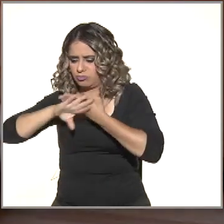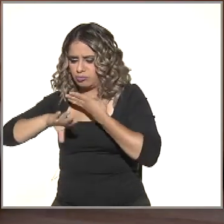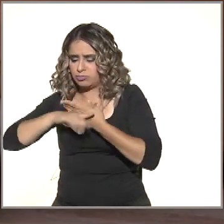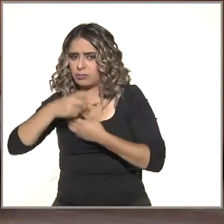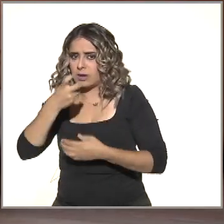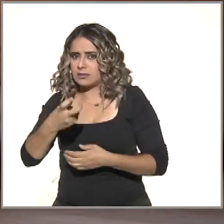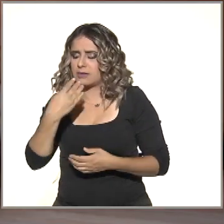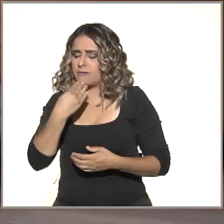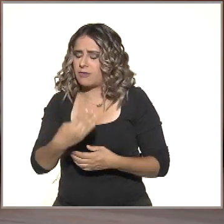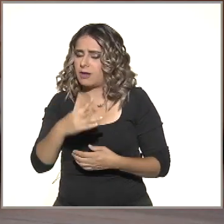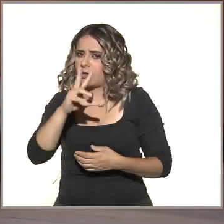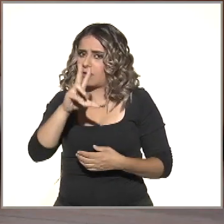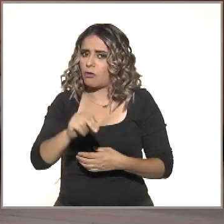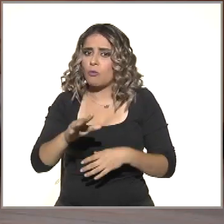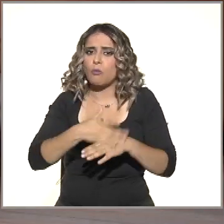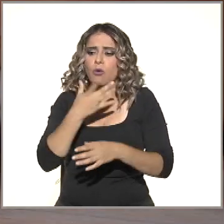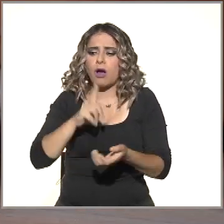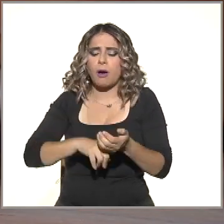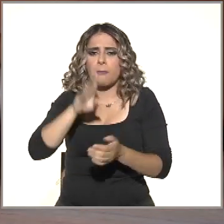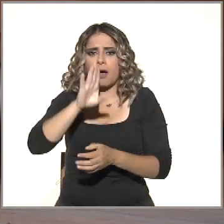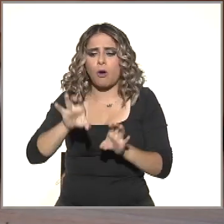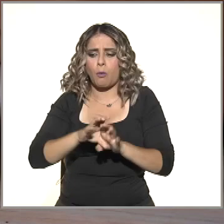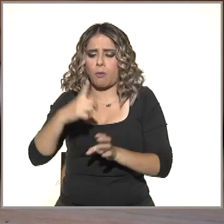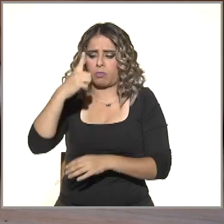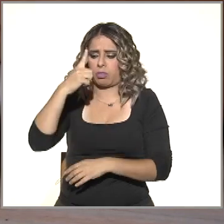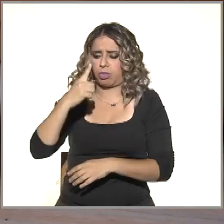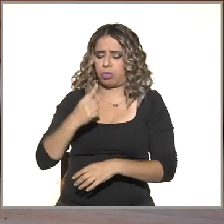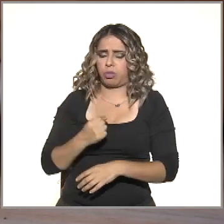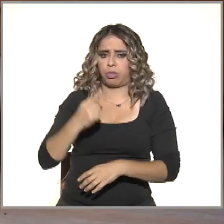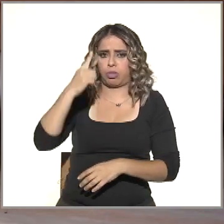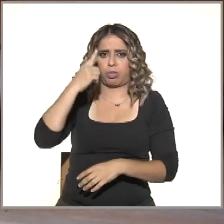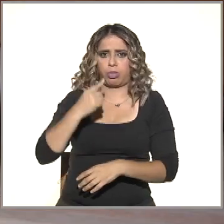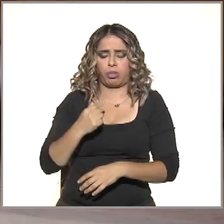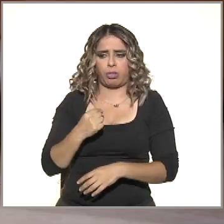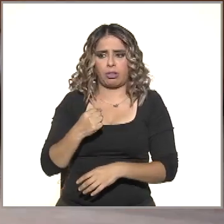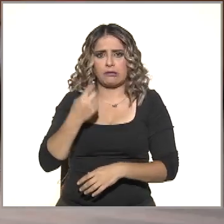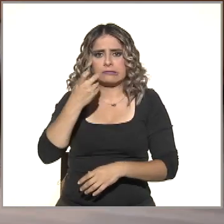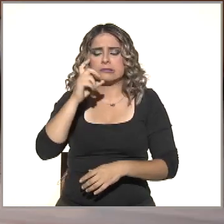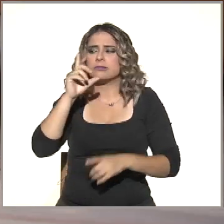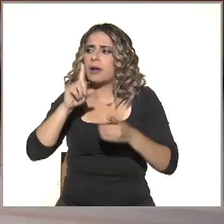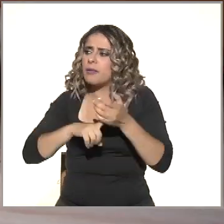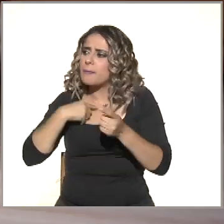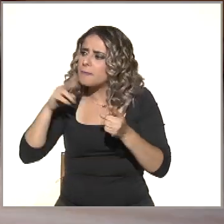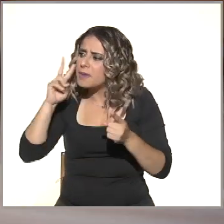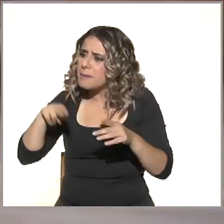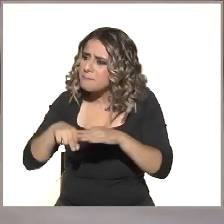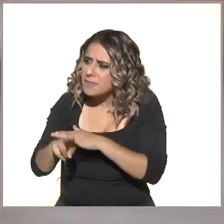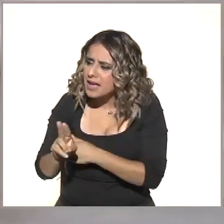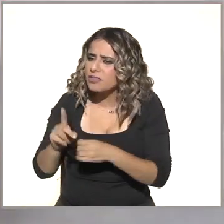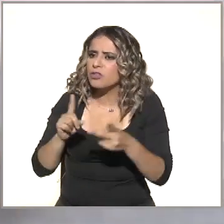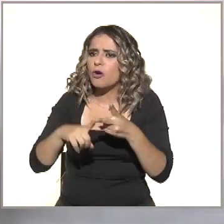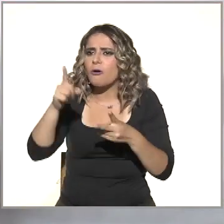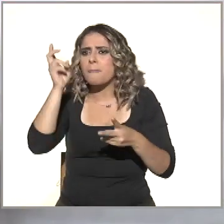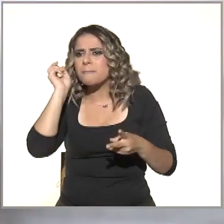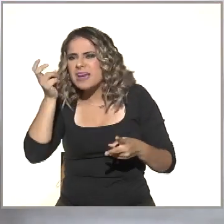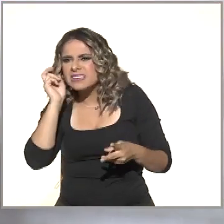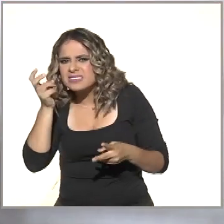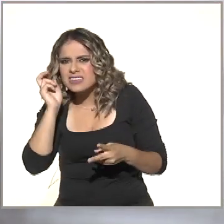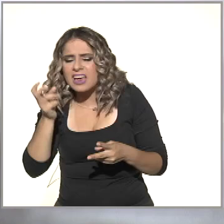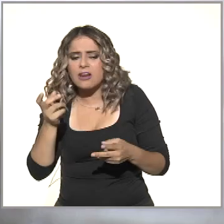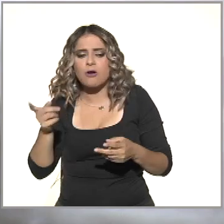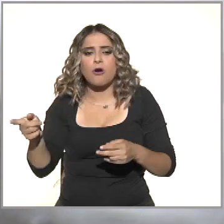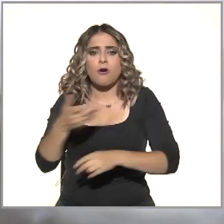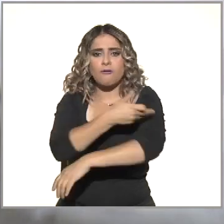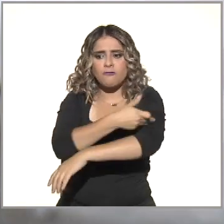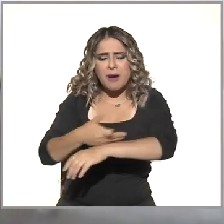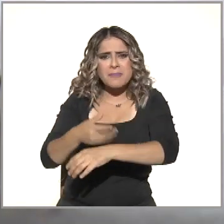usamos palabras despectivas que ofenden a los demás. Y lo oigo en el metro, lo oigo en el pecero. ¿Que las familias no